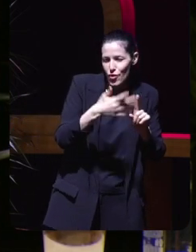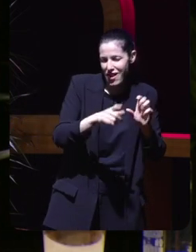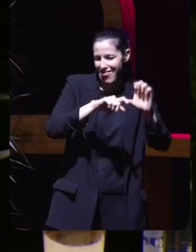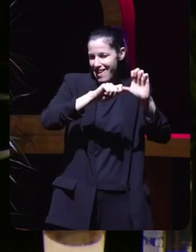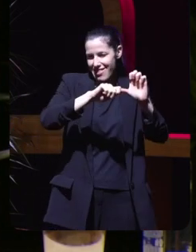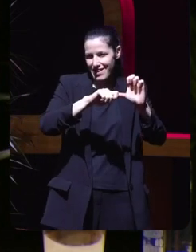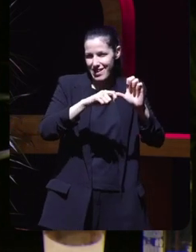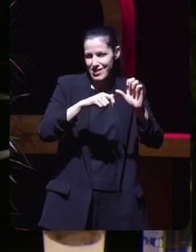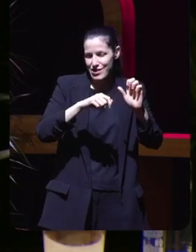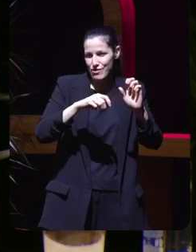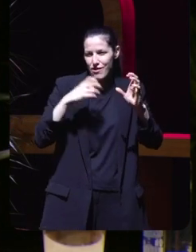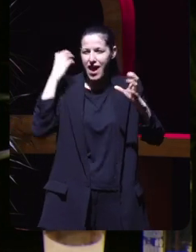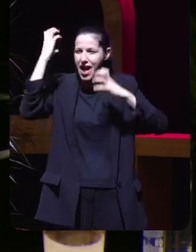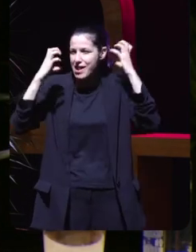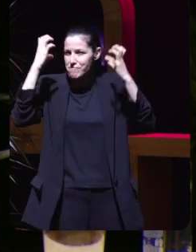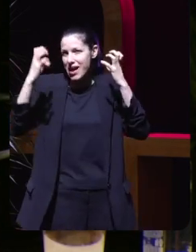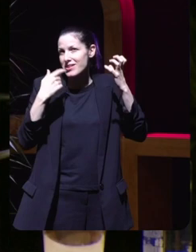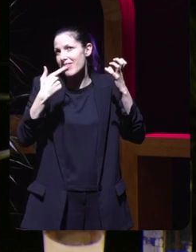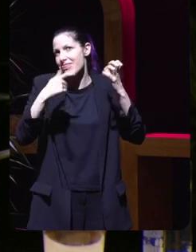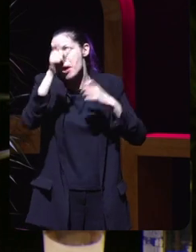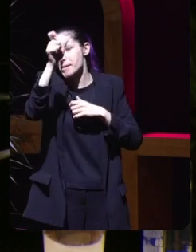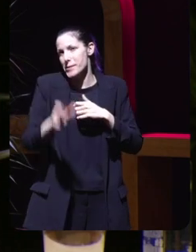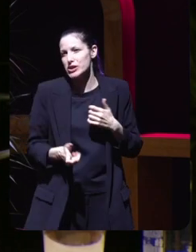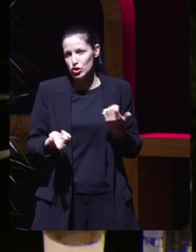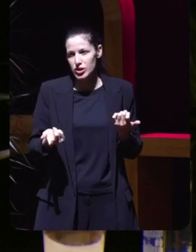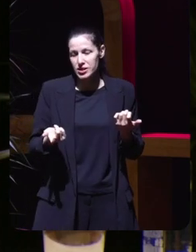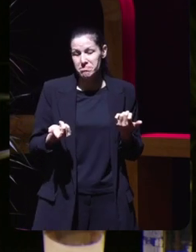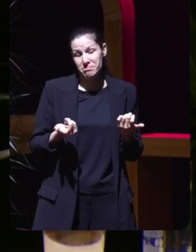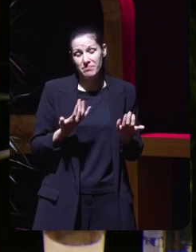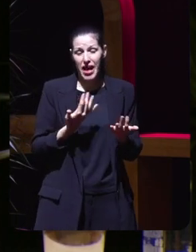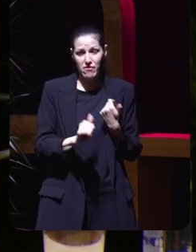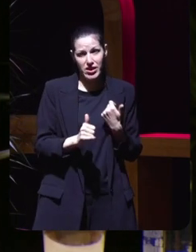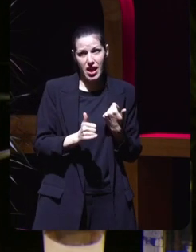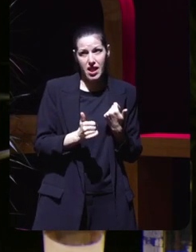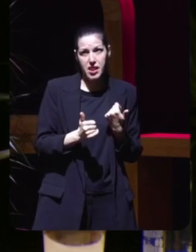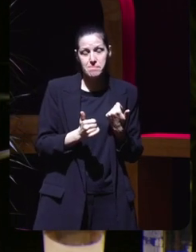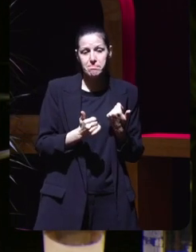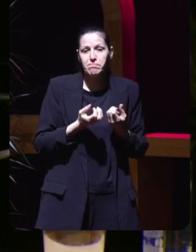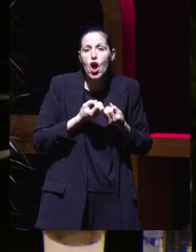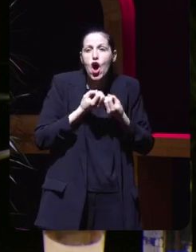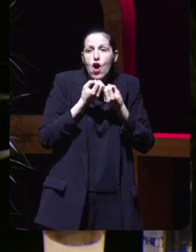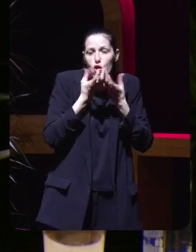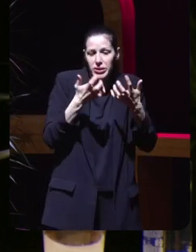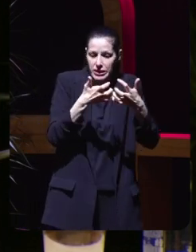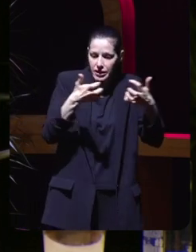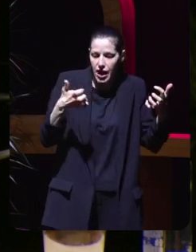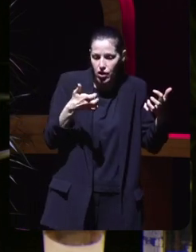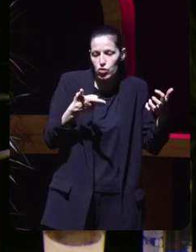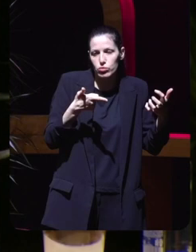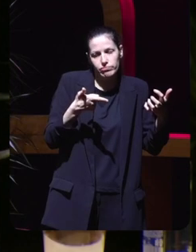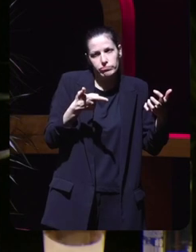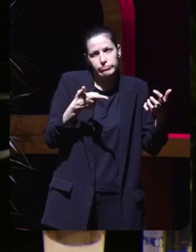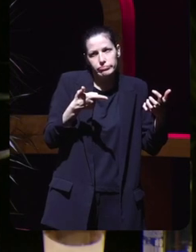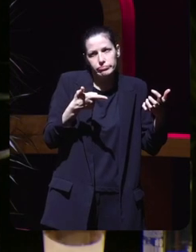sean las alimañas con cualquier persona no entonces claro parece un comentario Así que no que tampoco hay que dar no tanta importancia pero